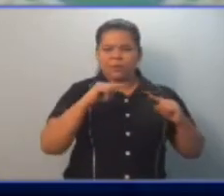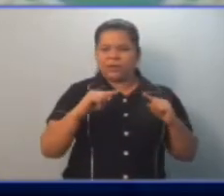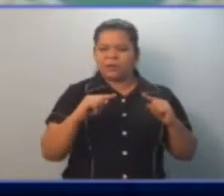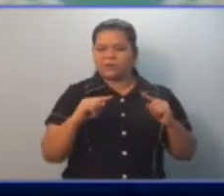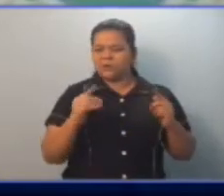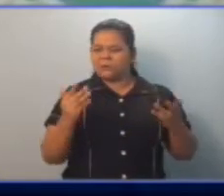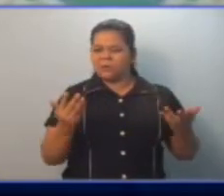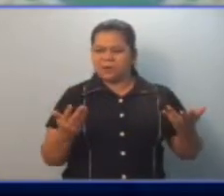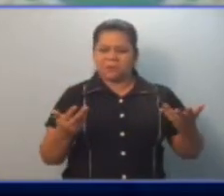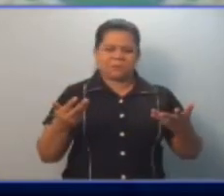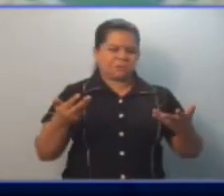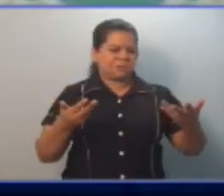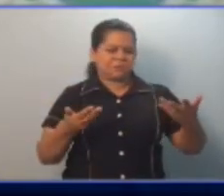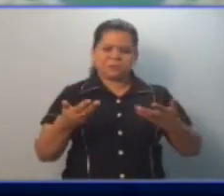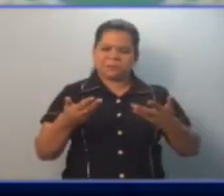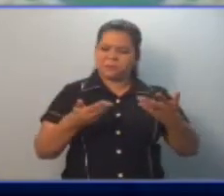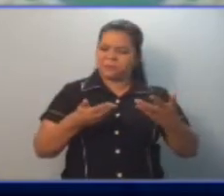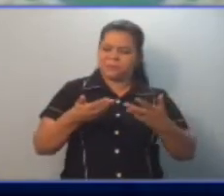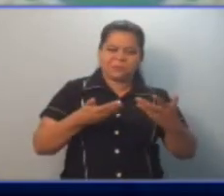aparecían.